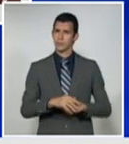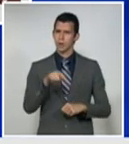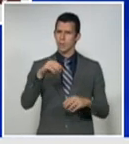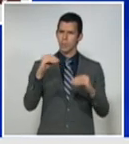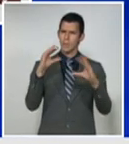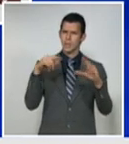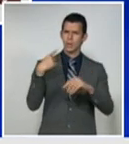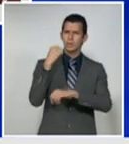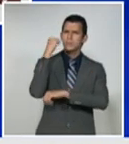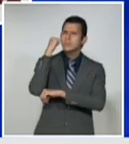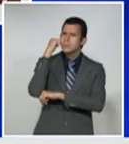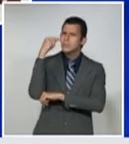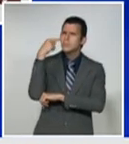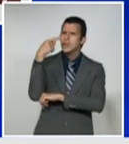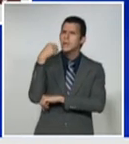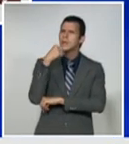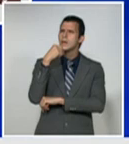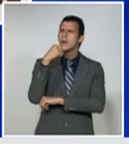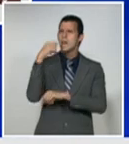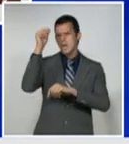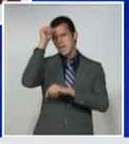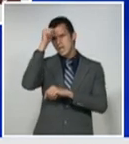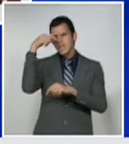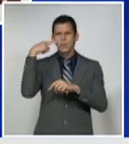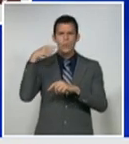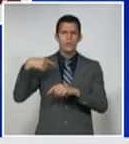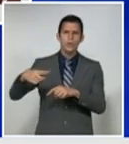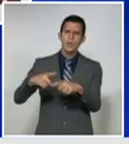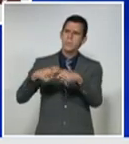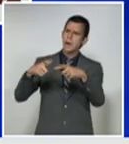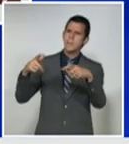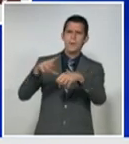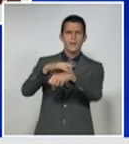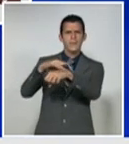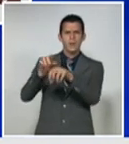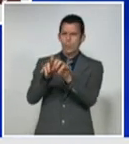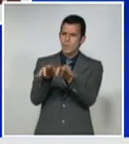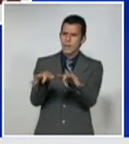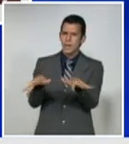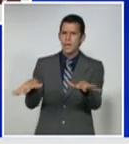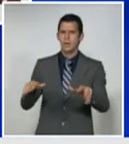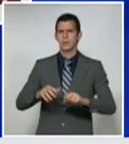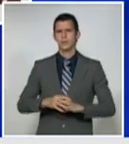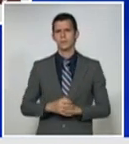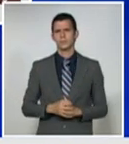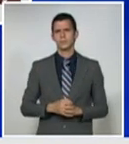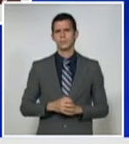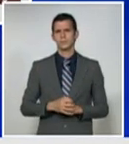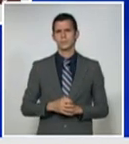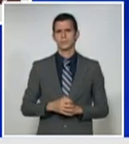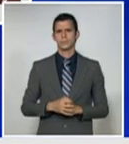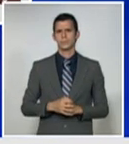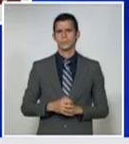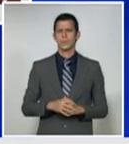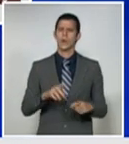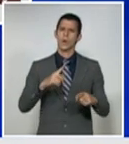hacía del incremento del número de casos. Ahí ustedes lo tienen. Turquía, una cifra